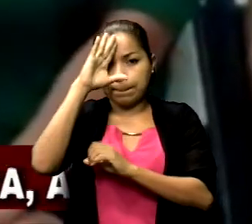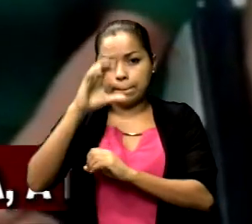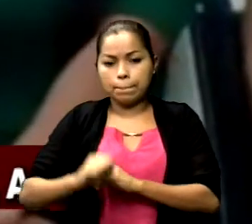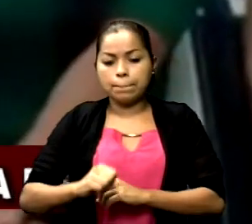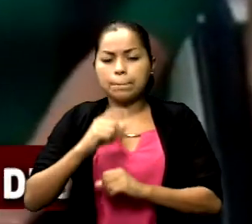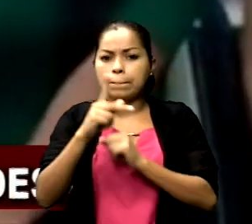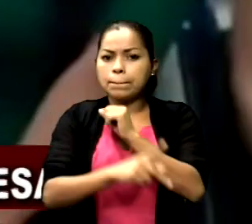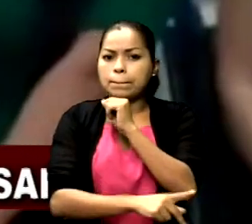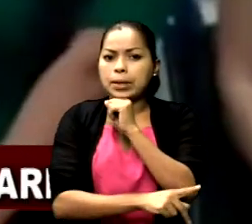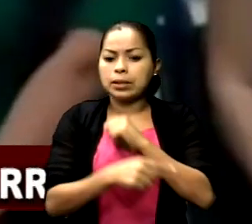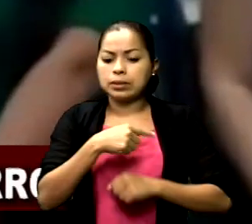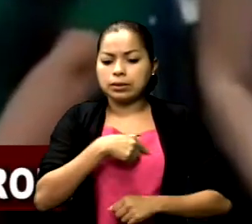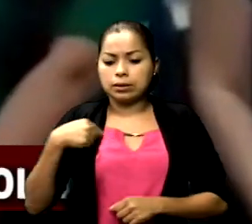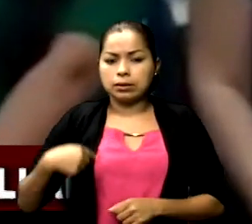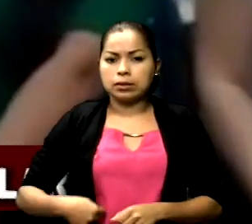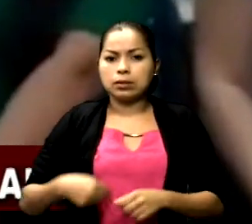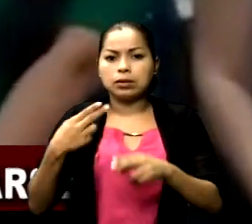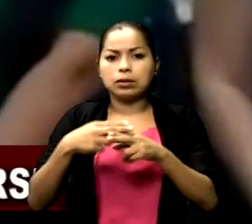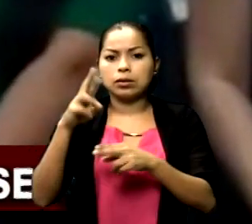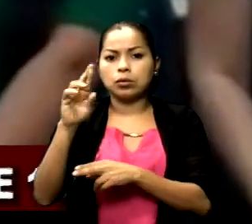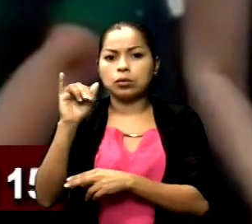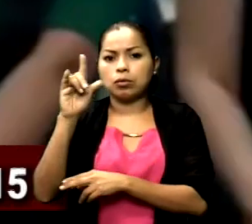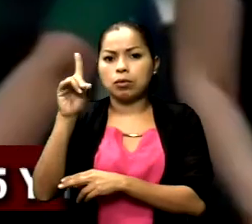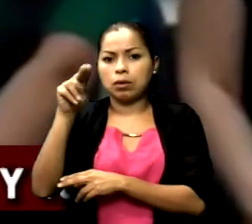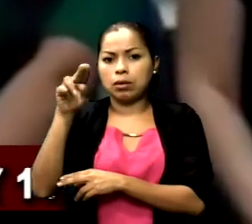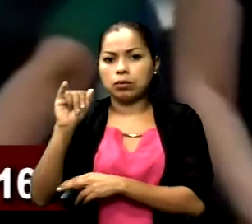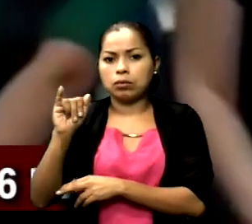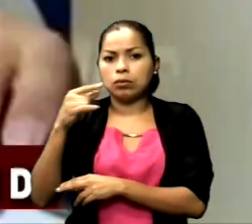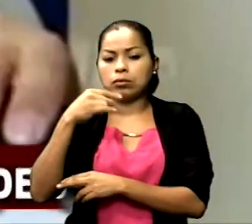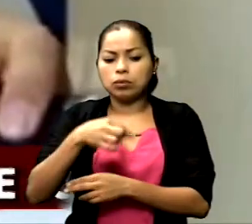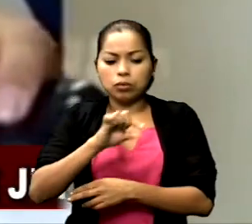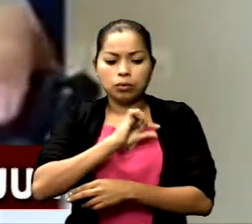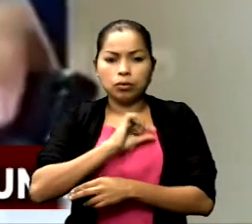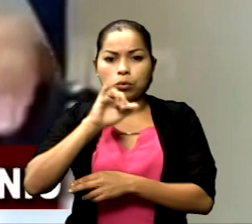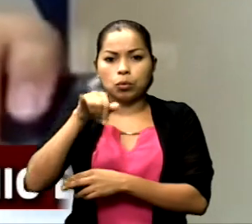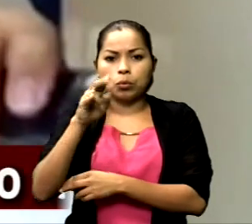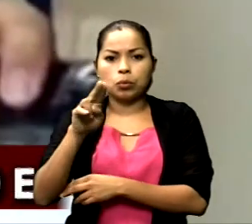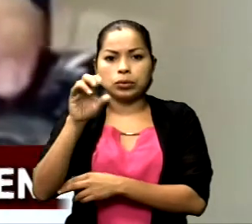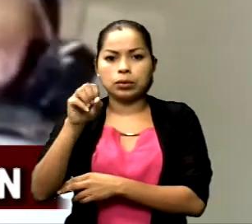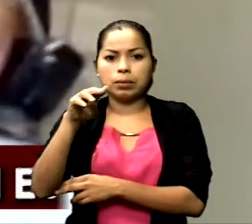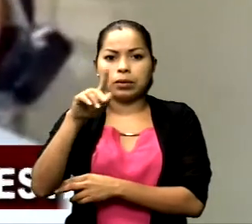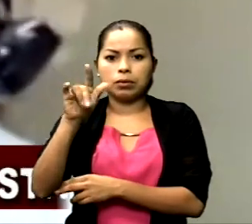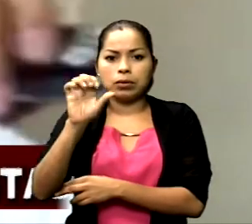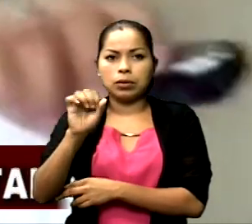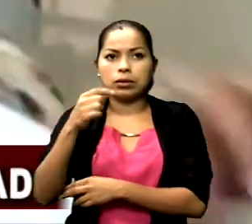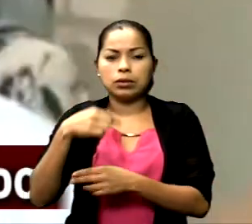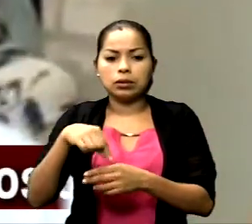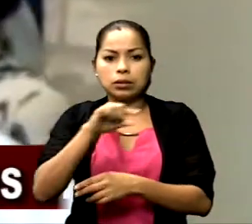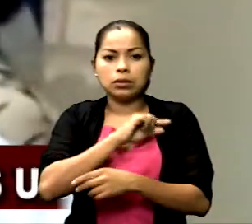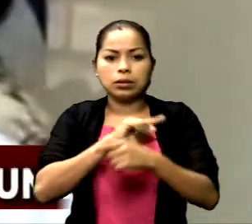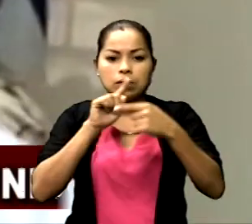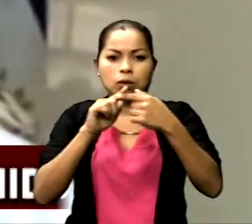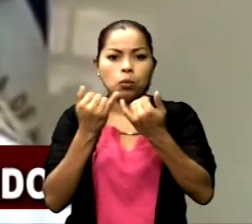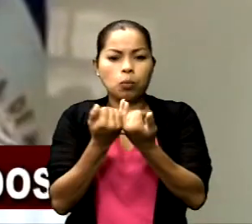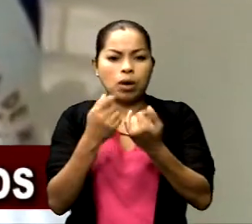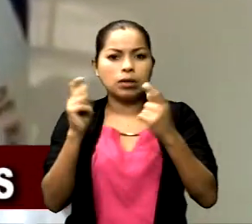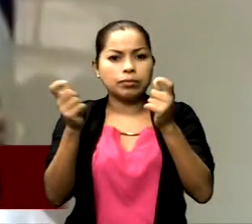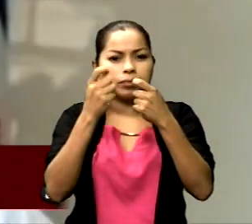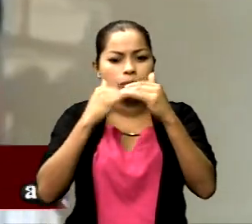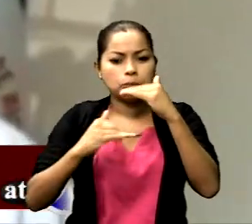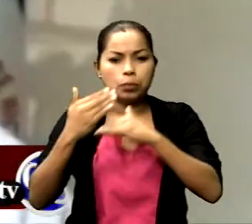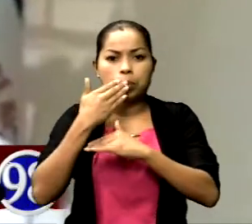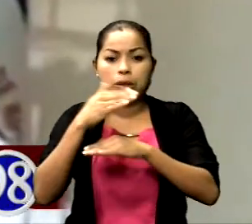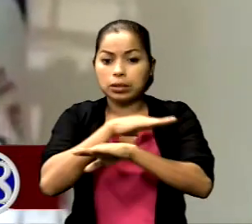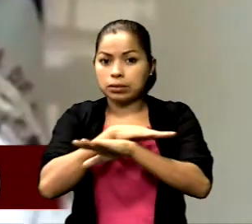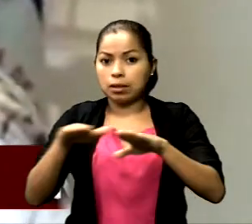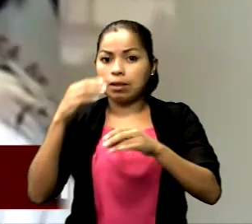Taiwán en nuestro país, Rolando Germín Chuan, con la Orden José de Marcoleta en el grado de Gran Cruz, quien culmina su